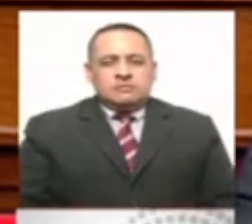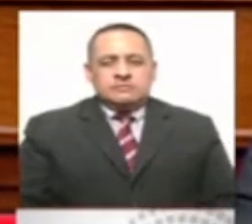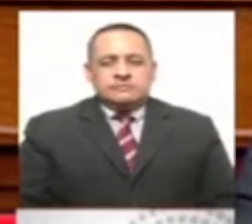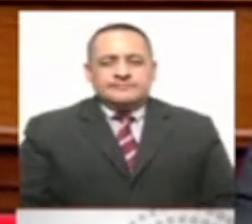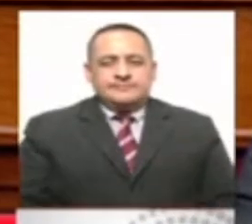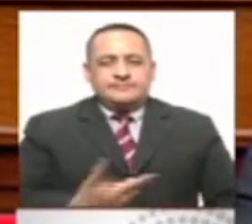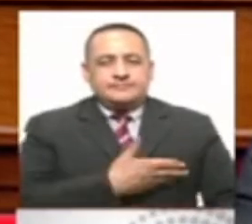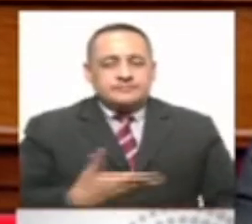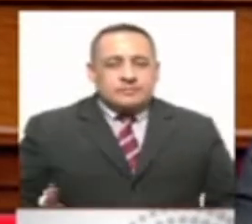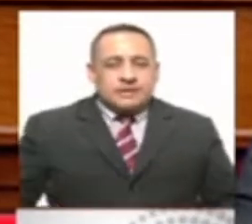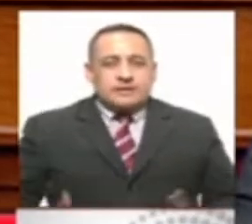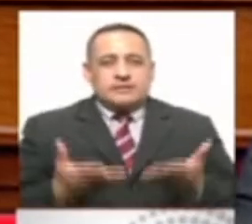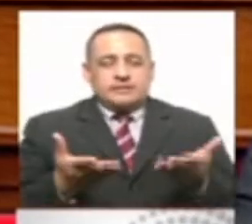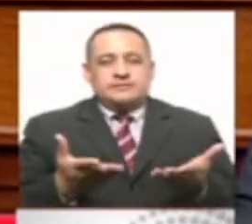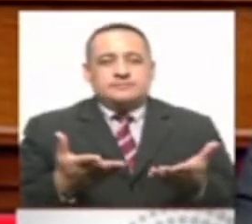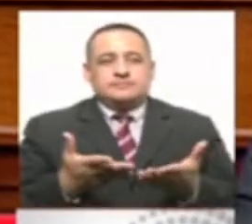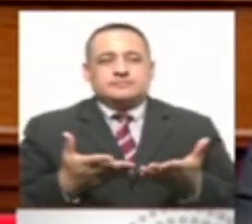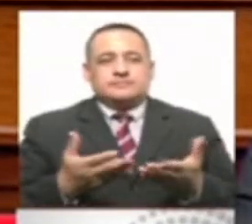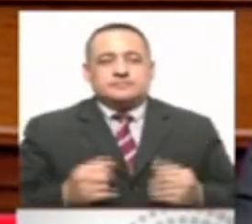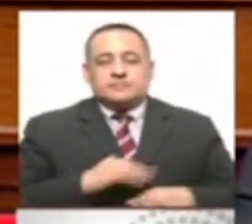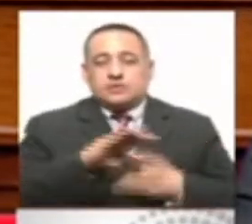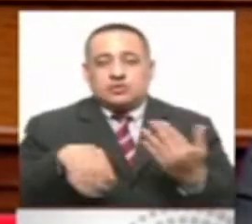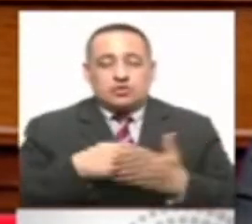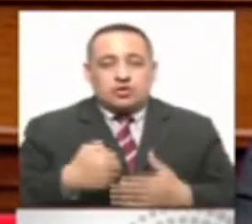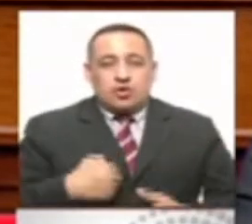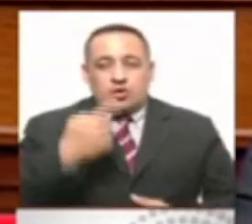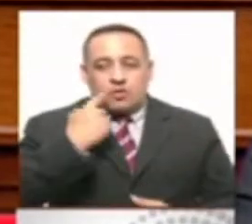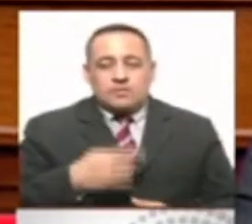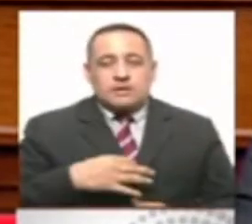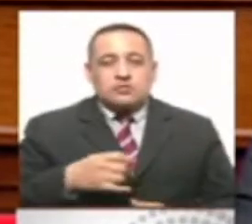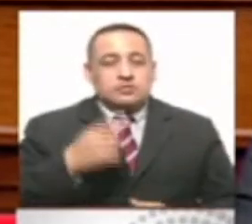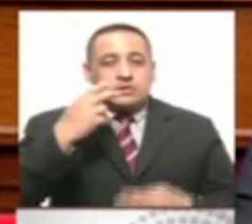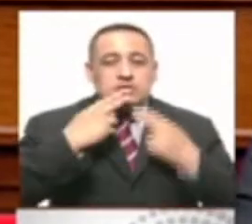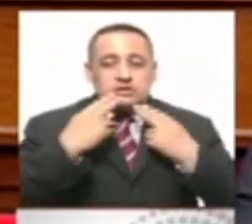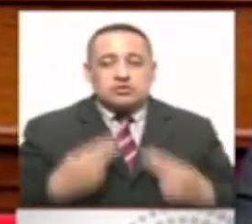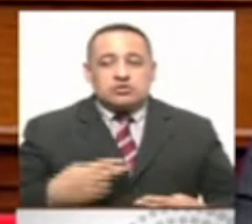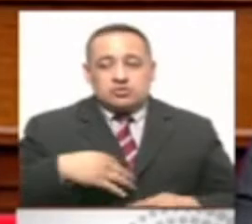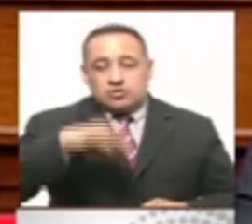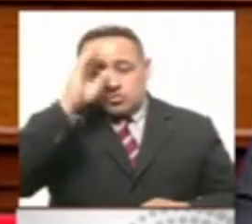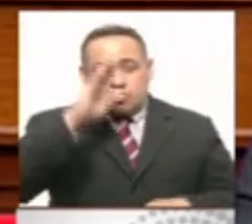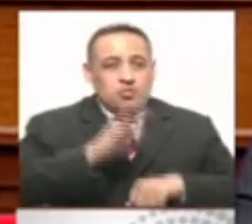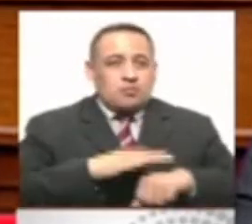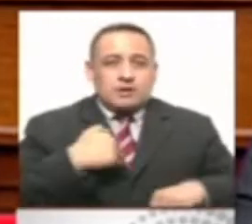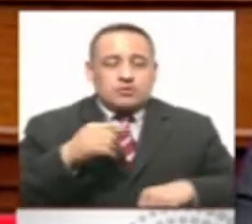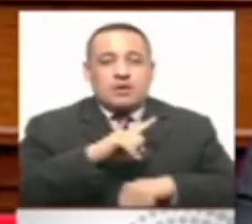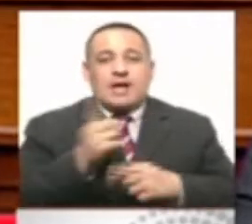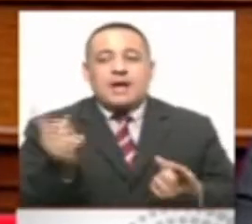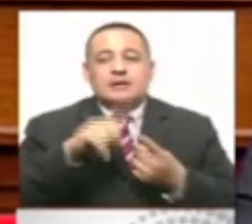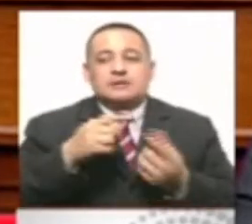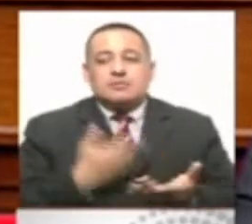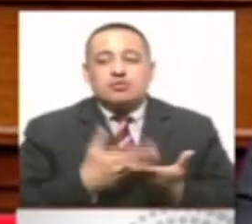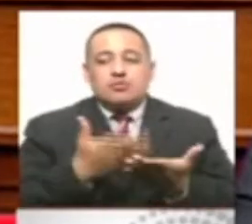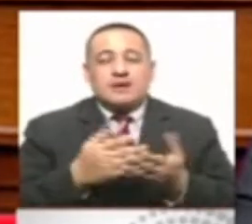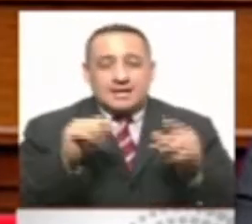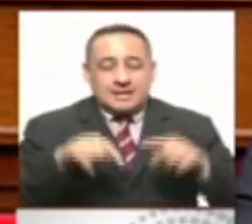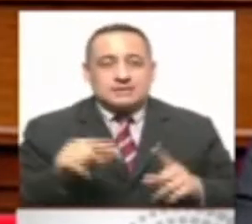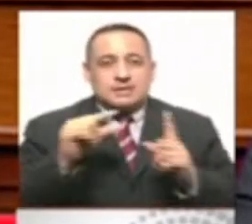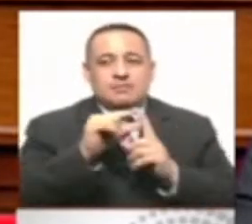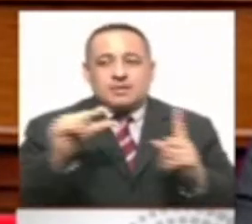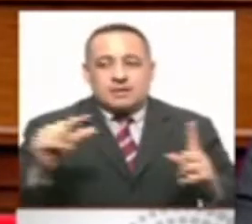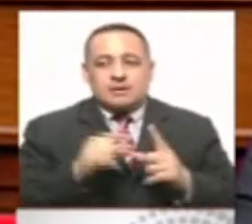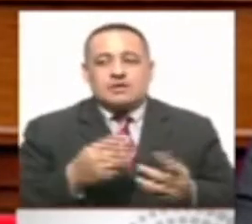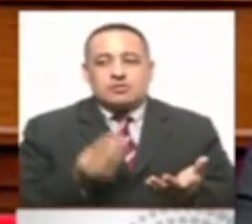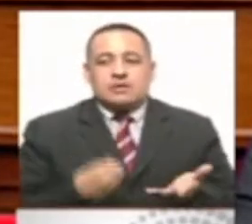Señora presidenta, todo hombre es inocente hasta que se compruebe lo contrario. Esta frase, señora presidenta, es